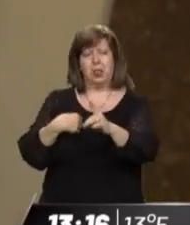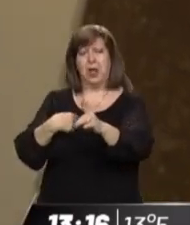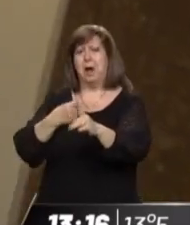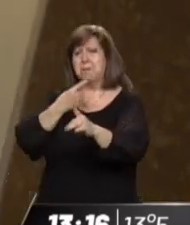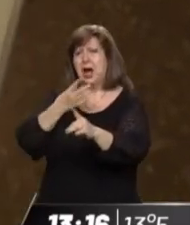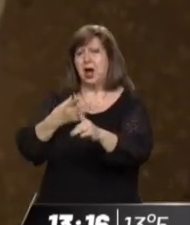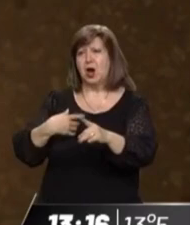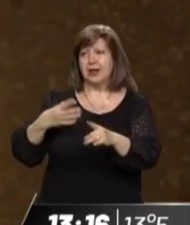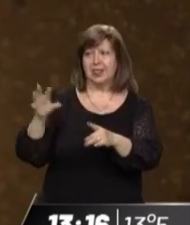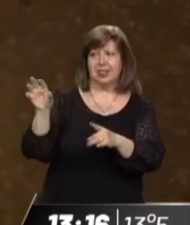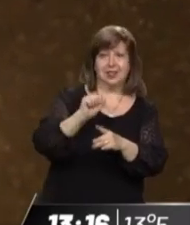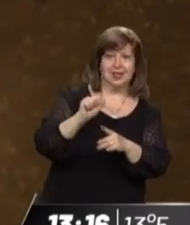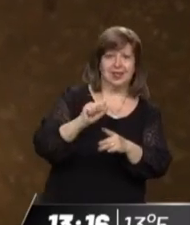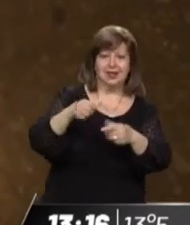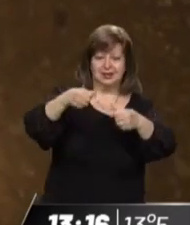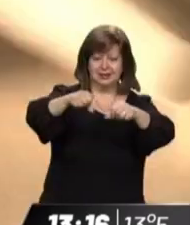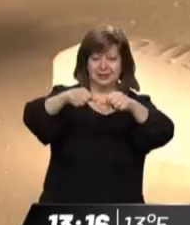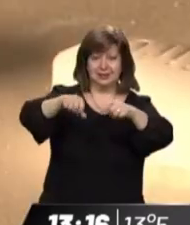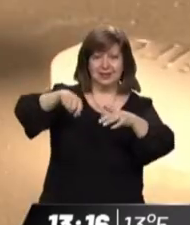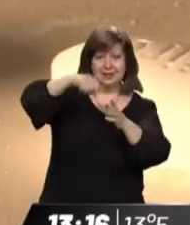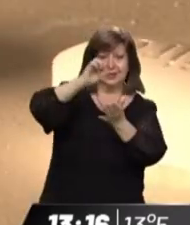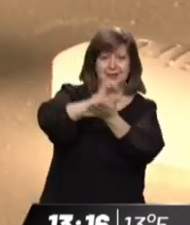causan determinados efectos.